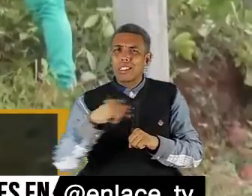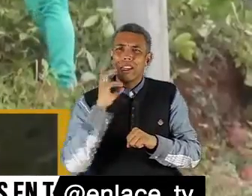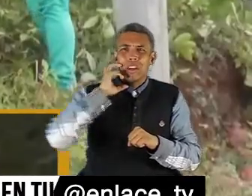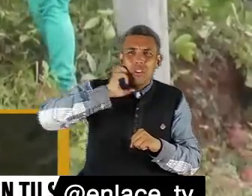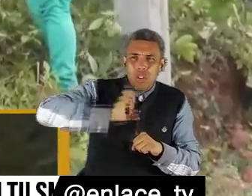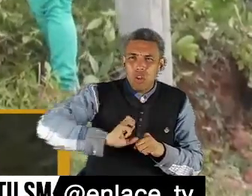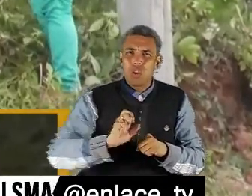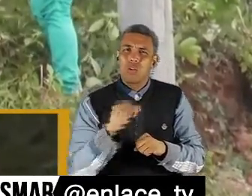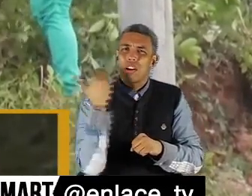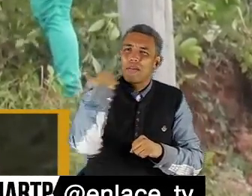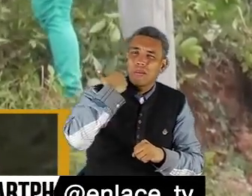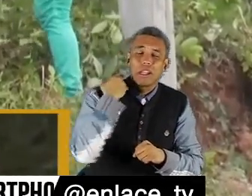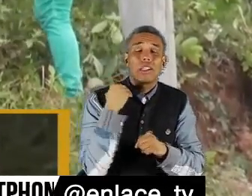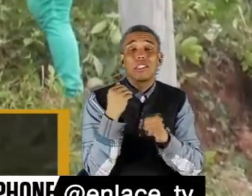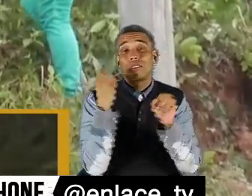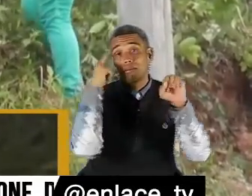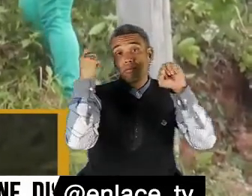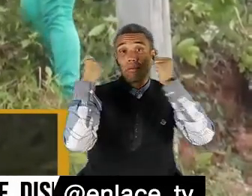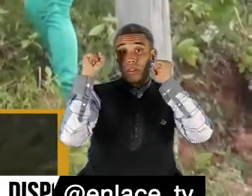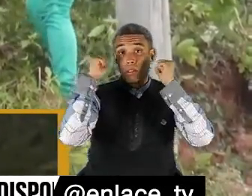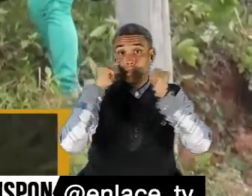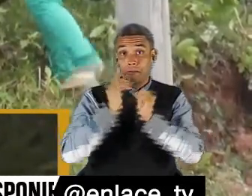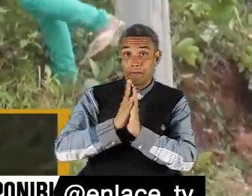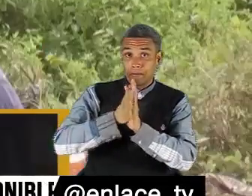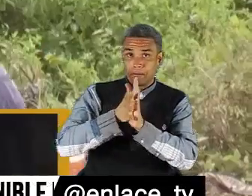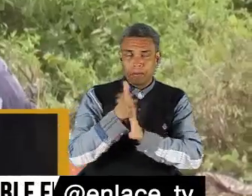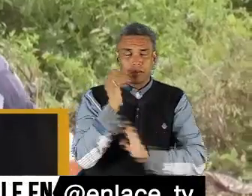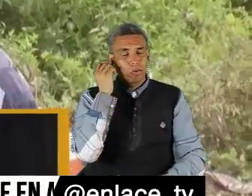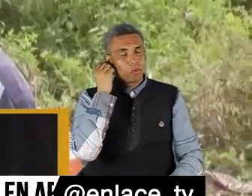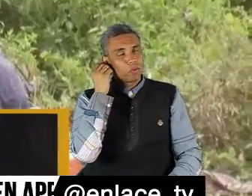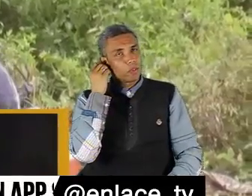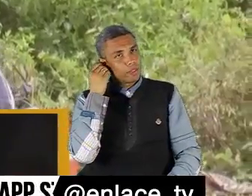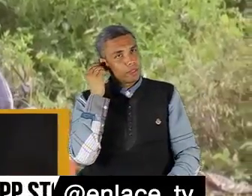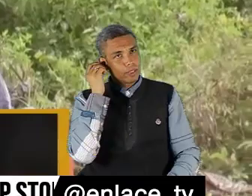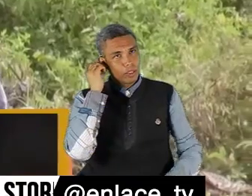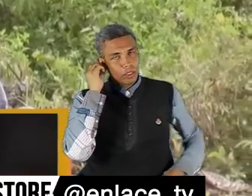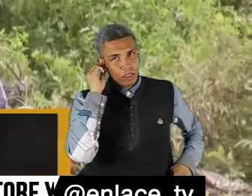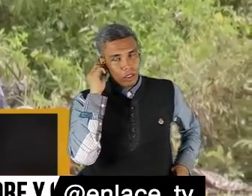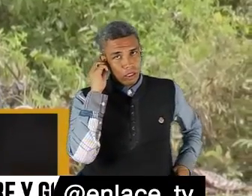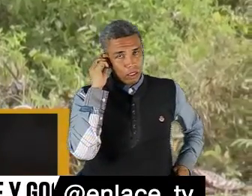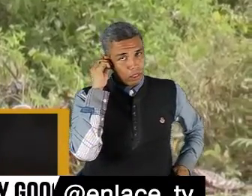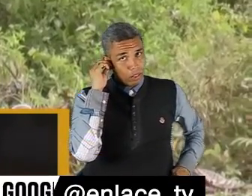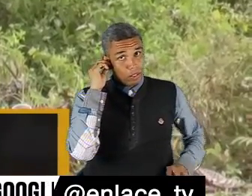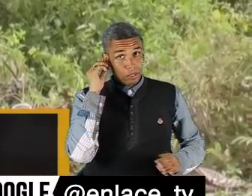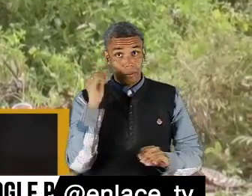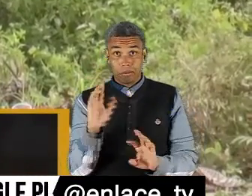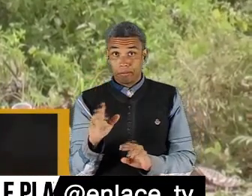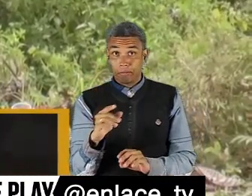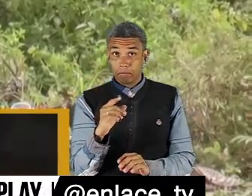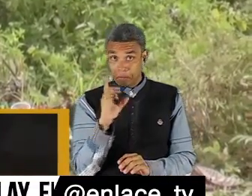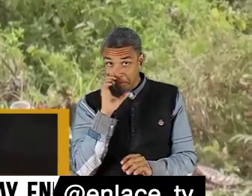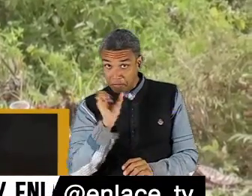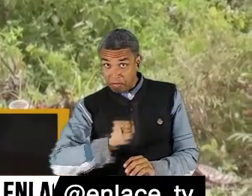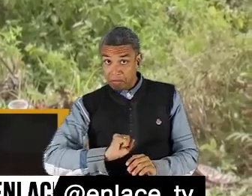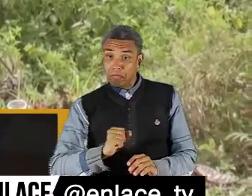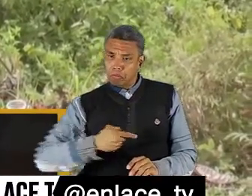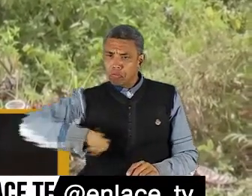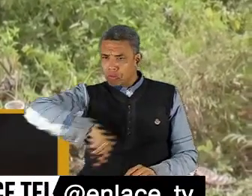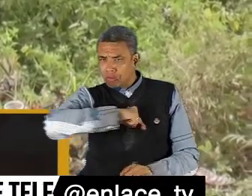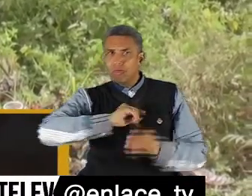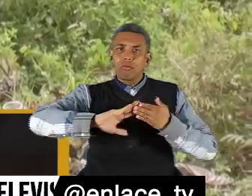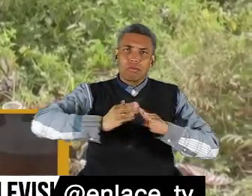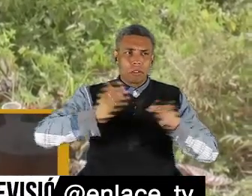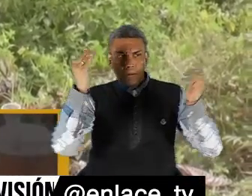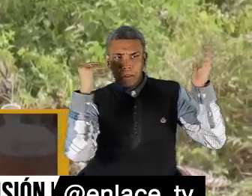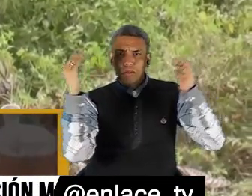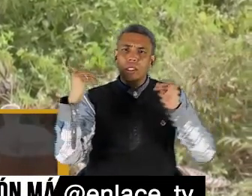que se la rebusca, como dicen, a pico y pala. Como ustedes pueden ver, estamos haciendo una jornada de limpieza entre toda la comunidad, eso